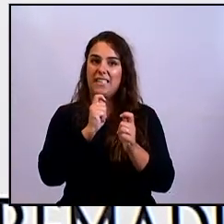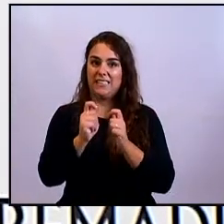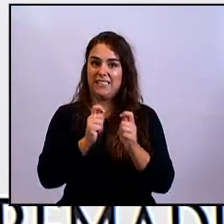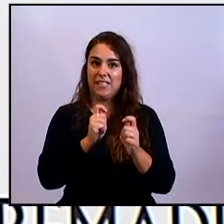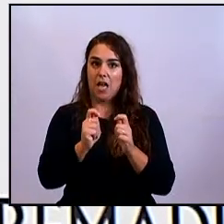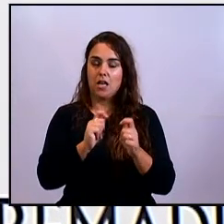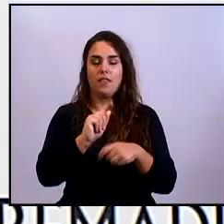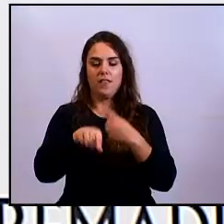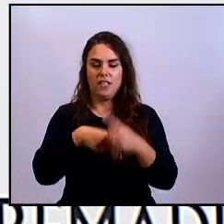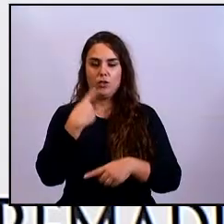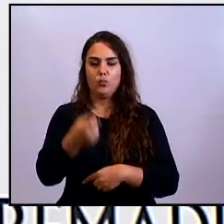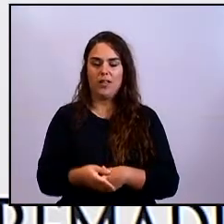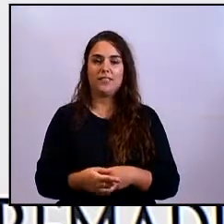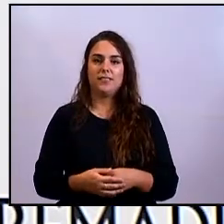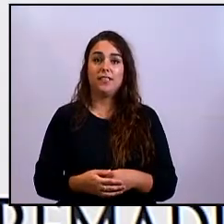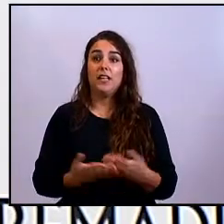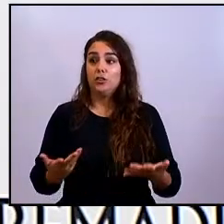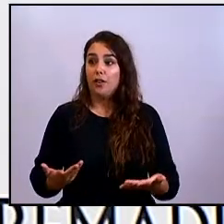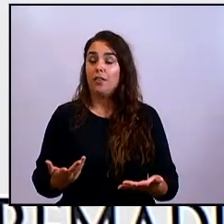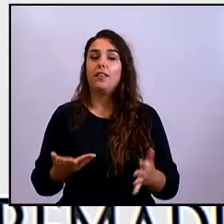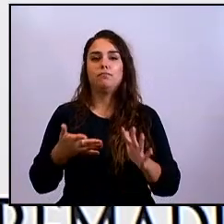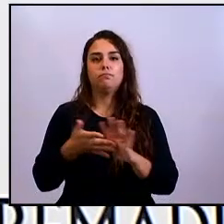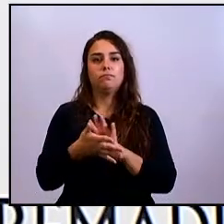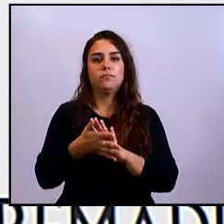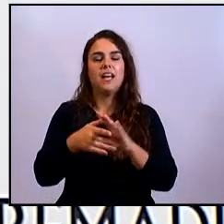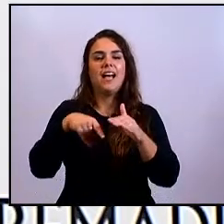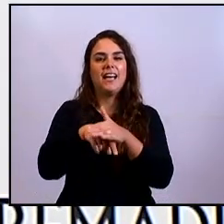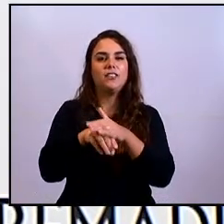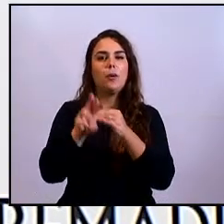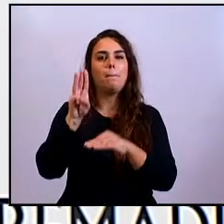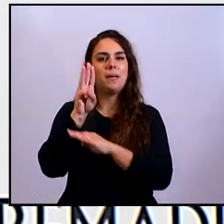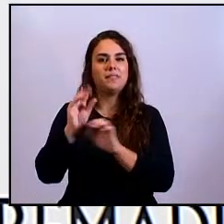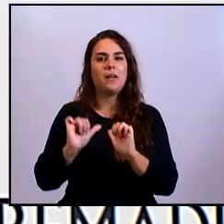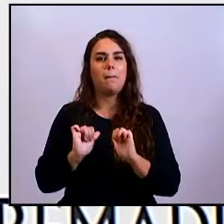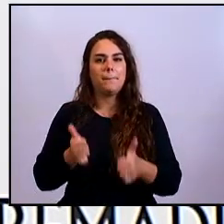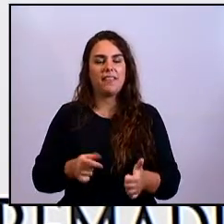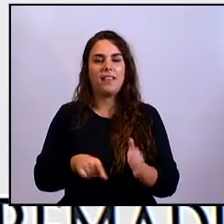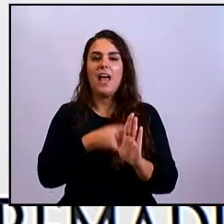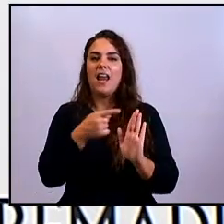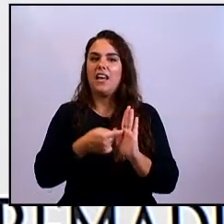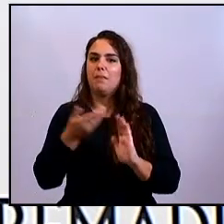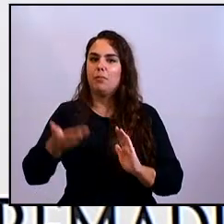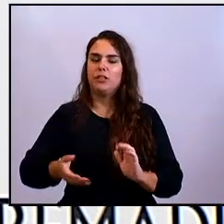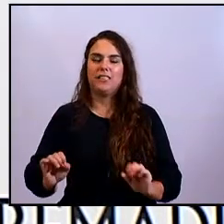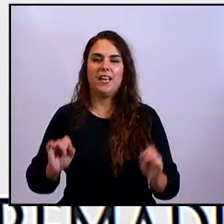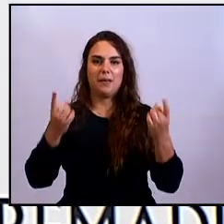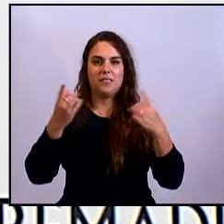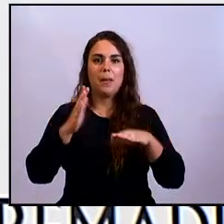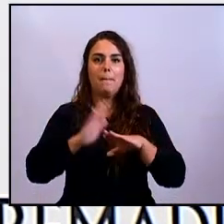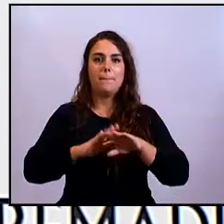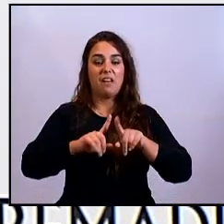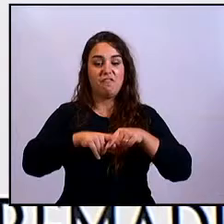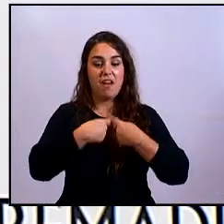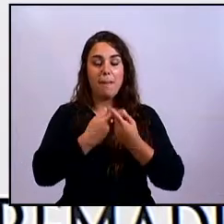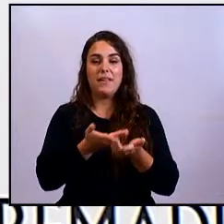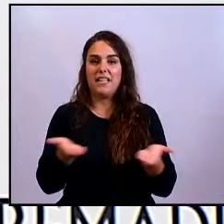pormenorizada y va a comenzar así la tramitación parlamentaria de la ley más importante para las familias, para el funcionamiento de los